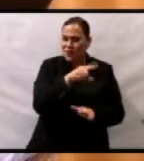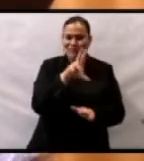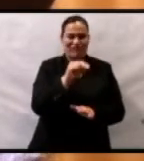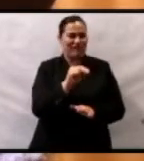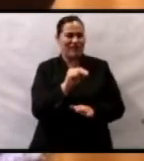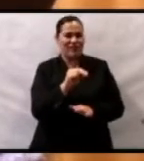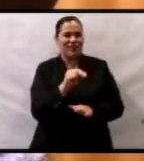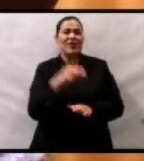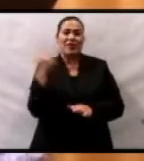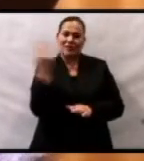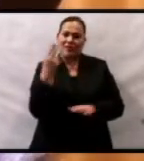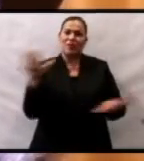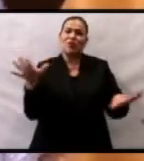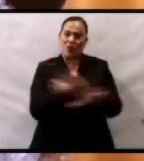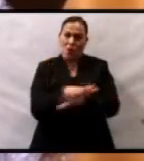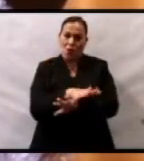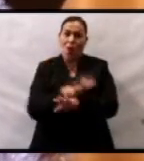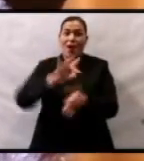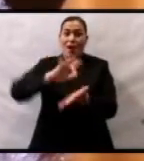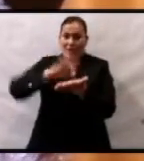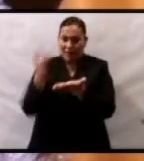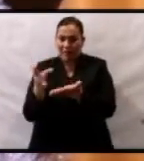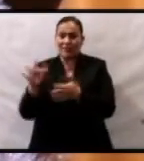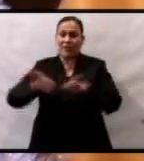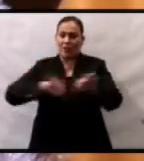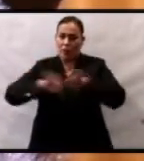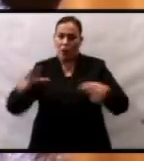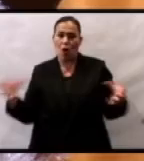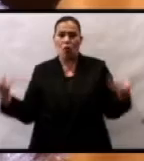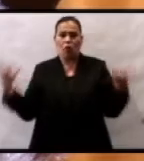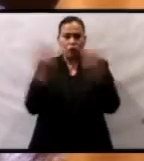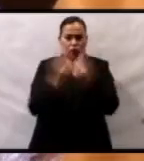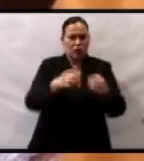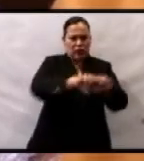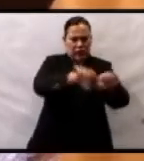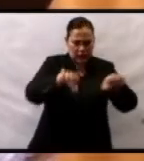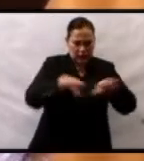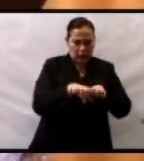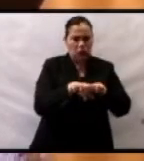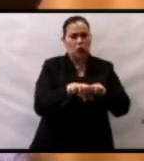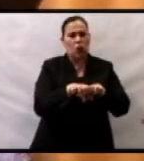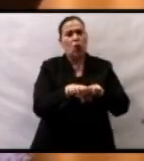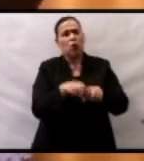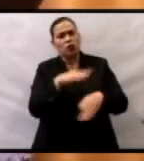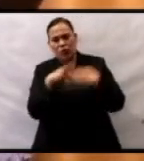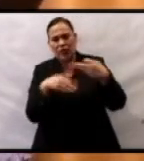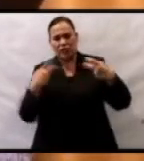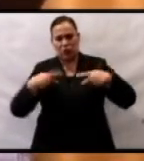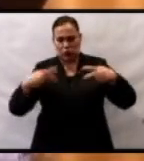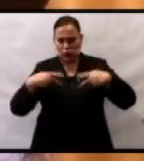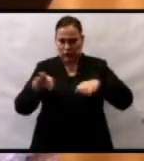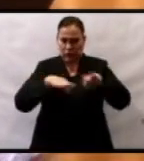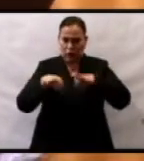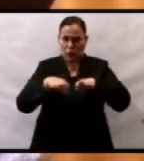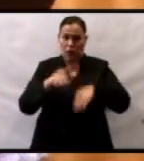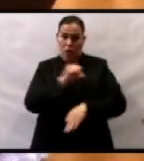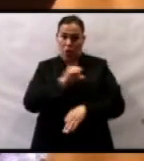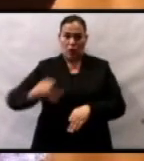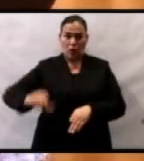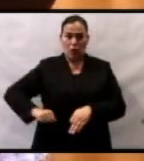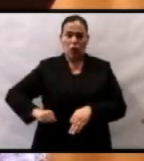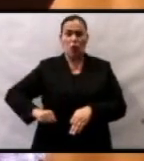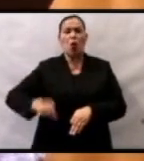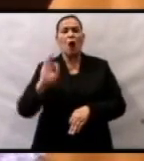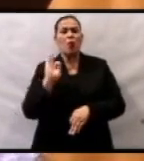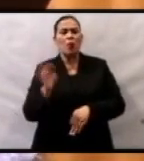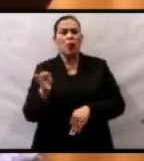recibimos. Gracias al trabajo colegiado de los regidores y el Ayuntamiento de Tepatitlán, aprobar